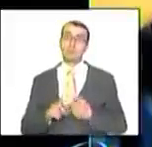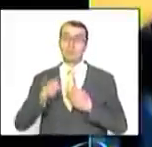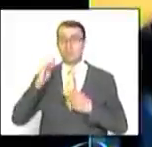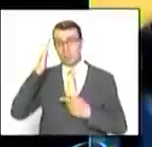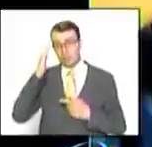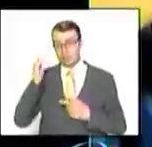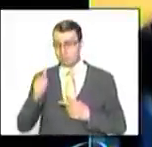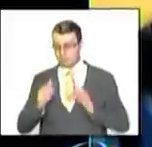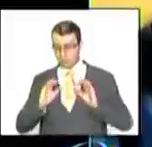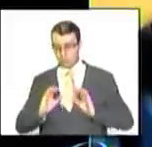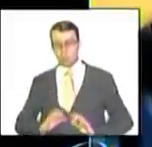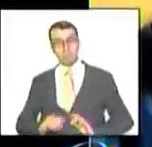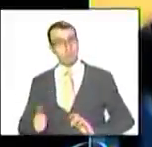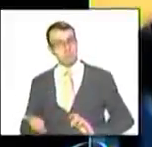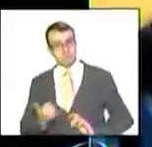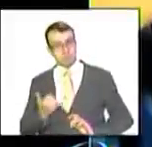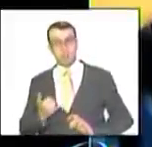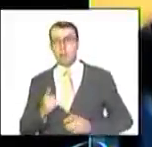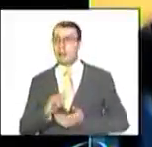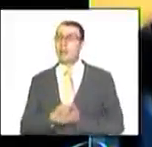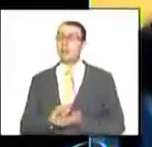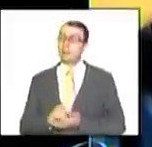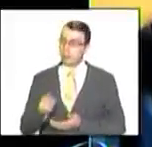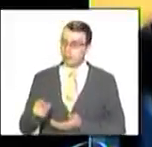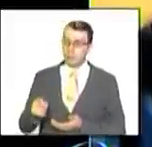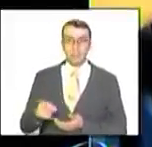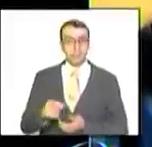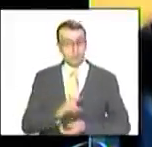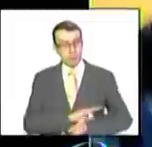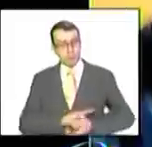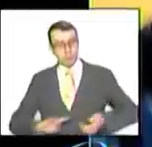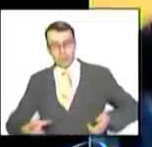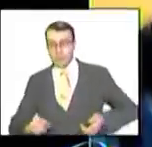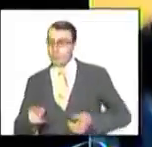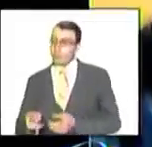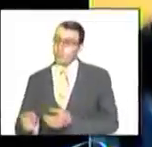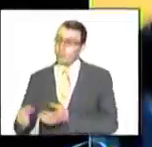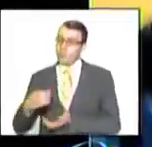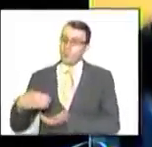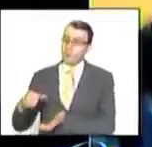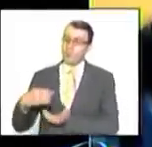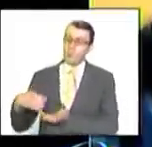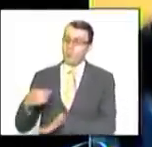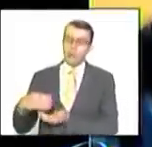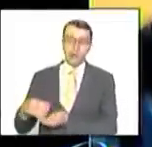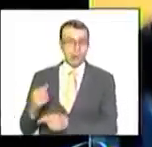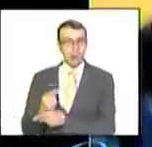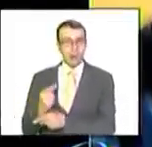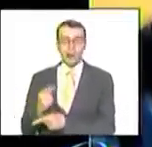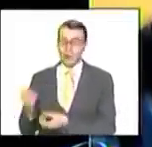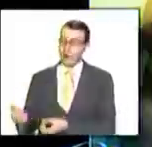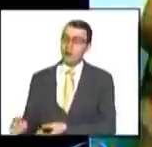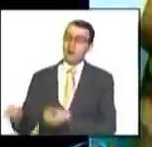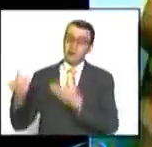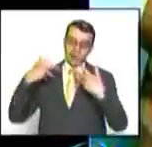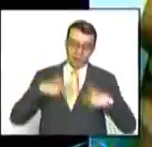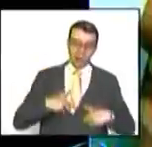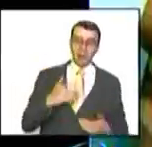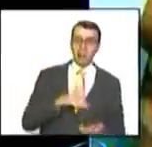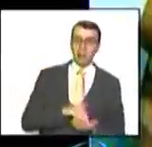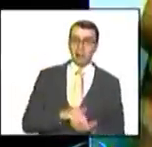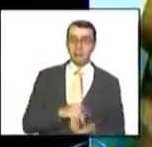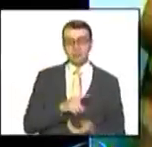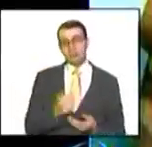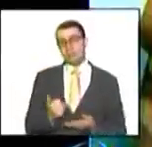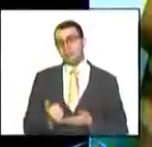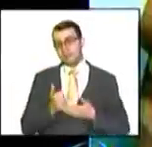mismo cuerpo, con este producto, que es del mismo cuerpo, como dice el doctor Javier Rodríguez Valencia, que es